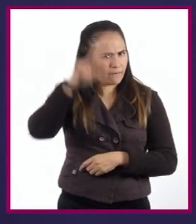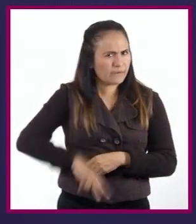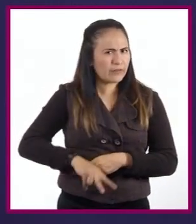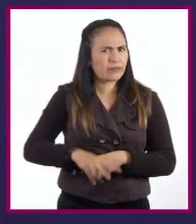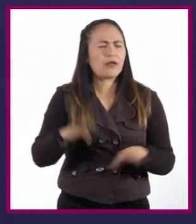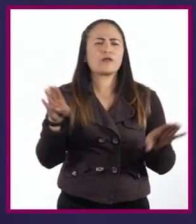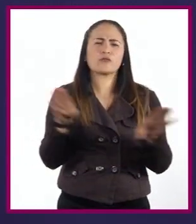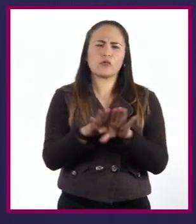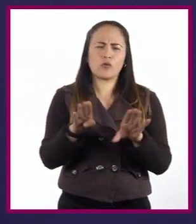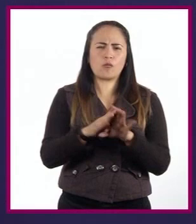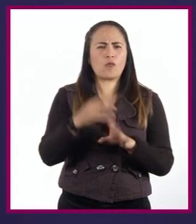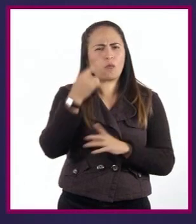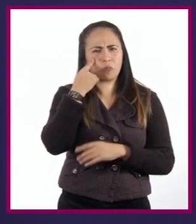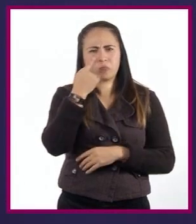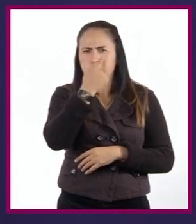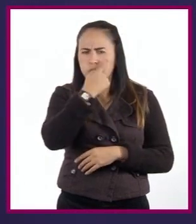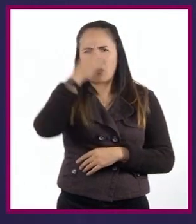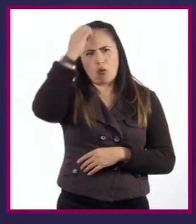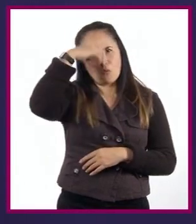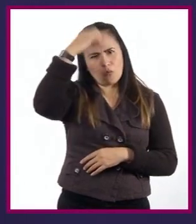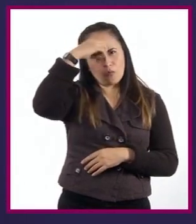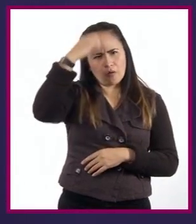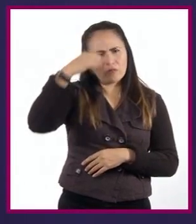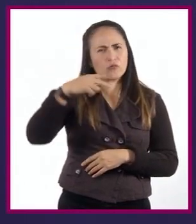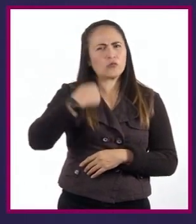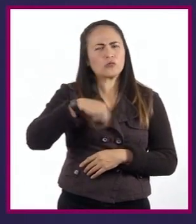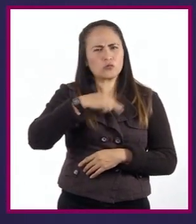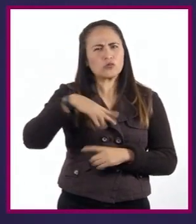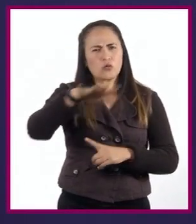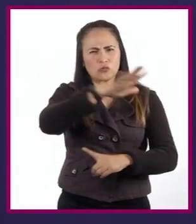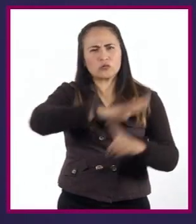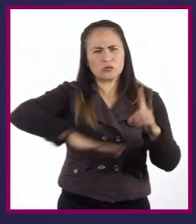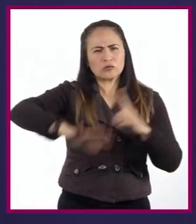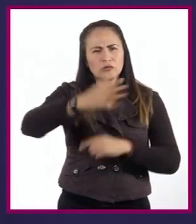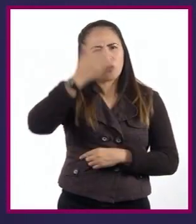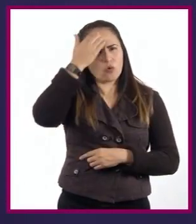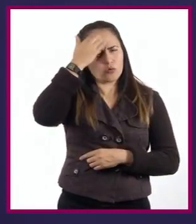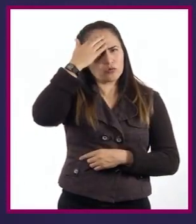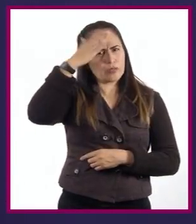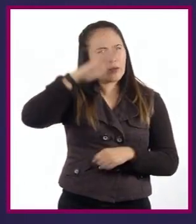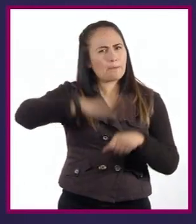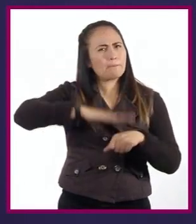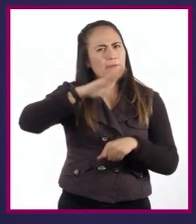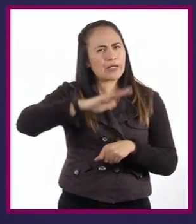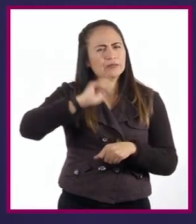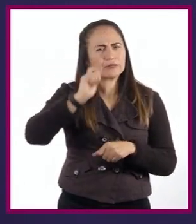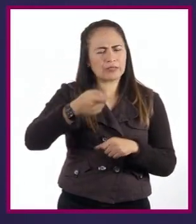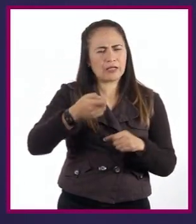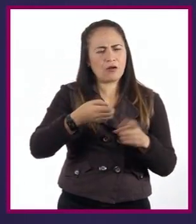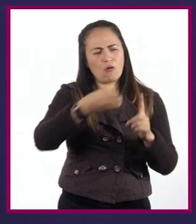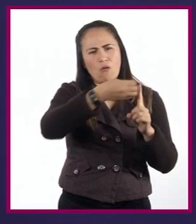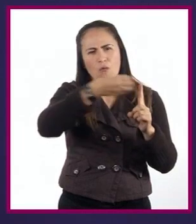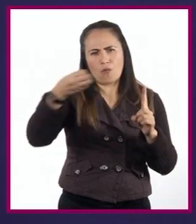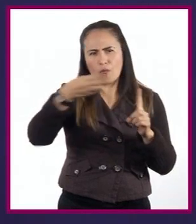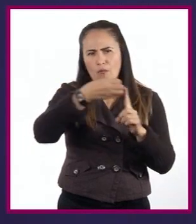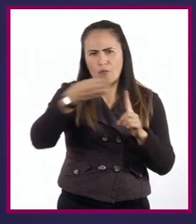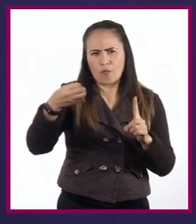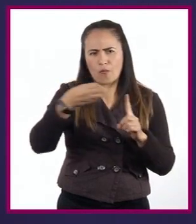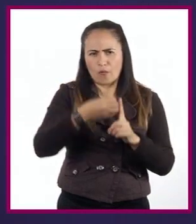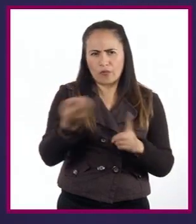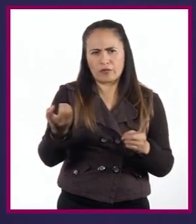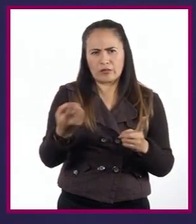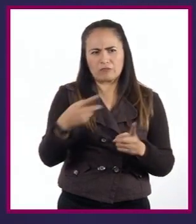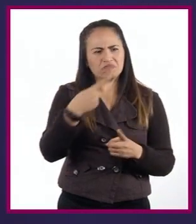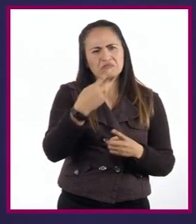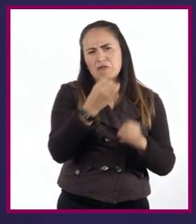hecho en varias dimensiones para tener un panorama completo de él es reconstruirlo a partir de diversos